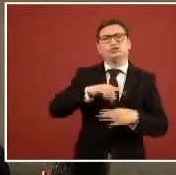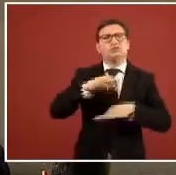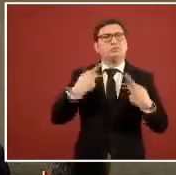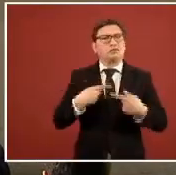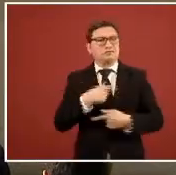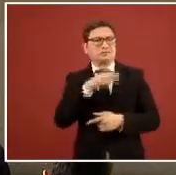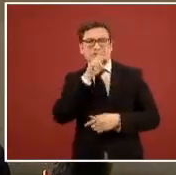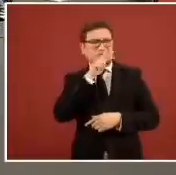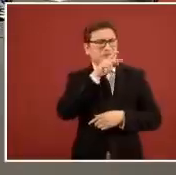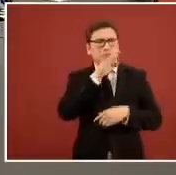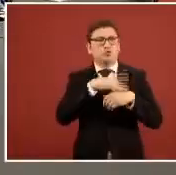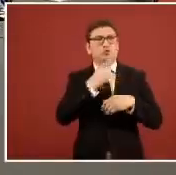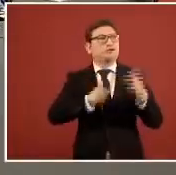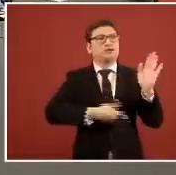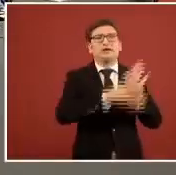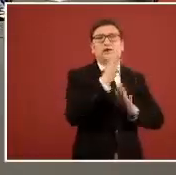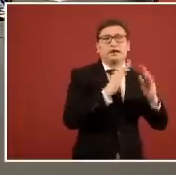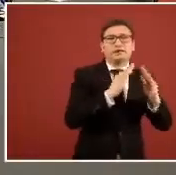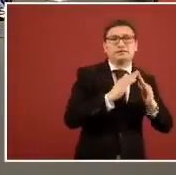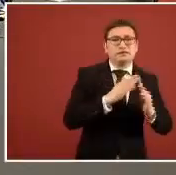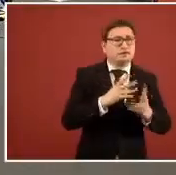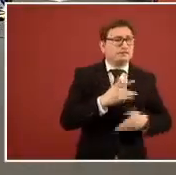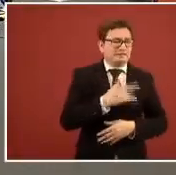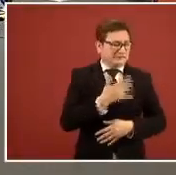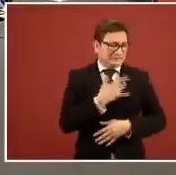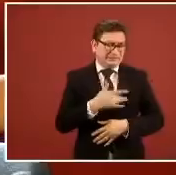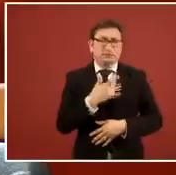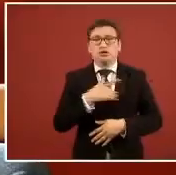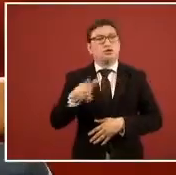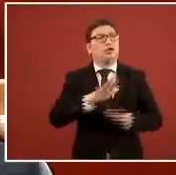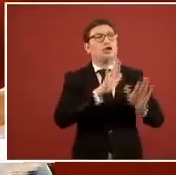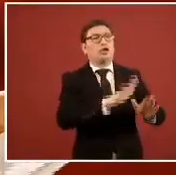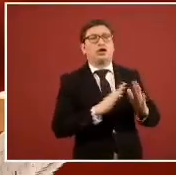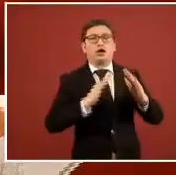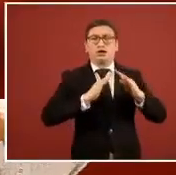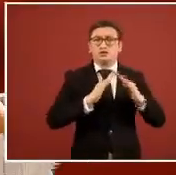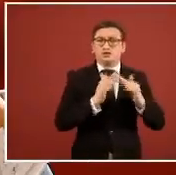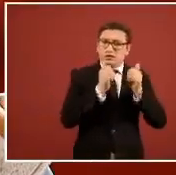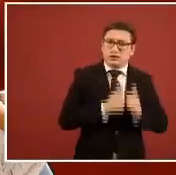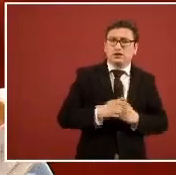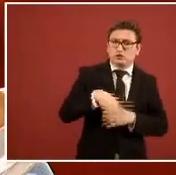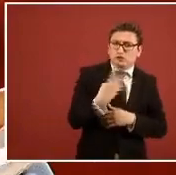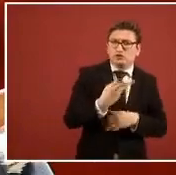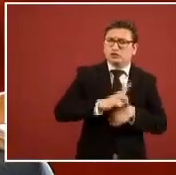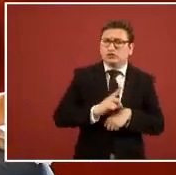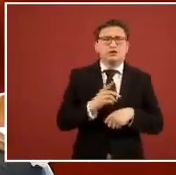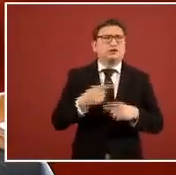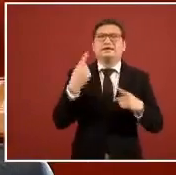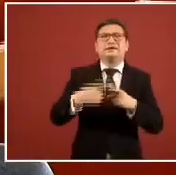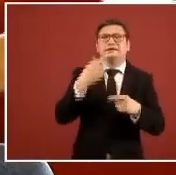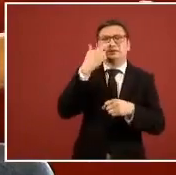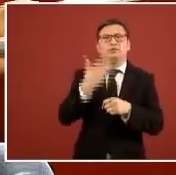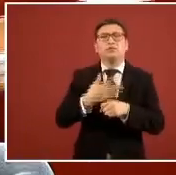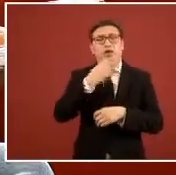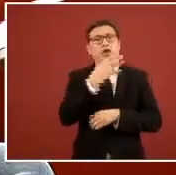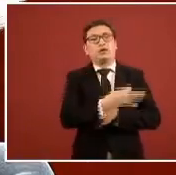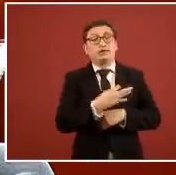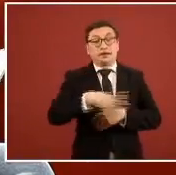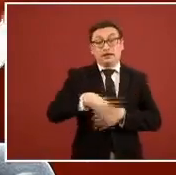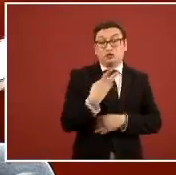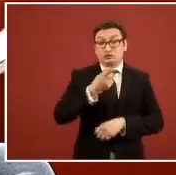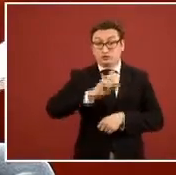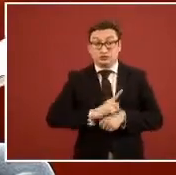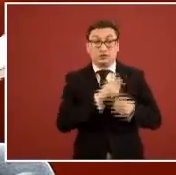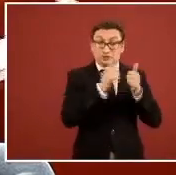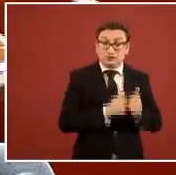que se van a su casa con síntomas y que les piden estar 14 días. ¿Quién diagnostica o cómo diagnostican que después de estos 14